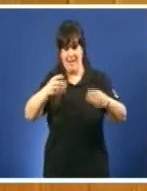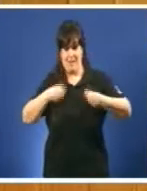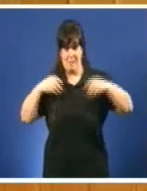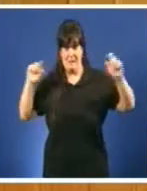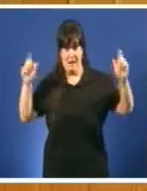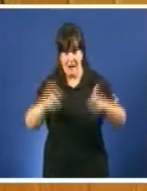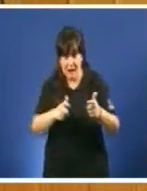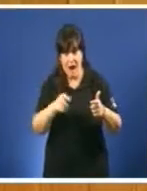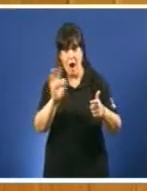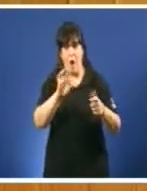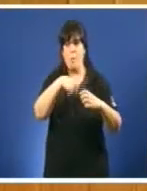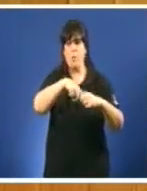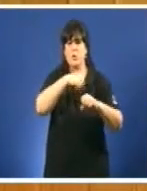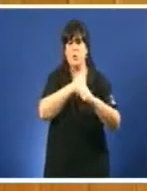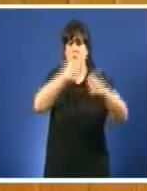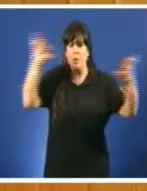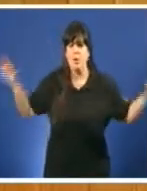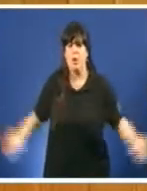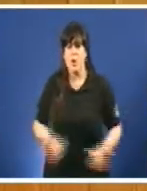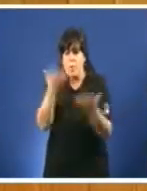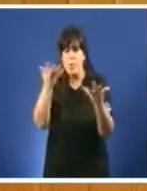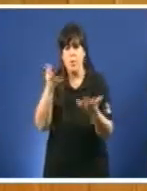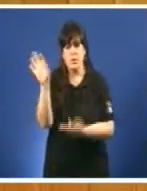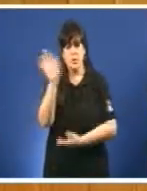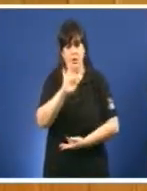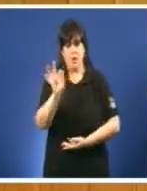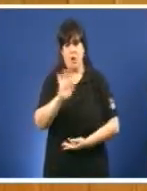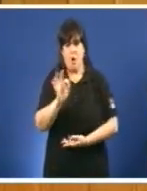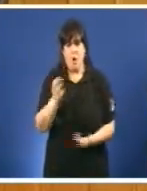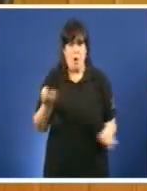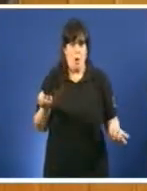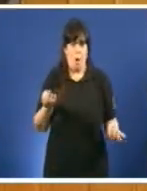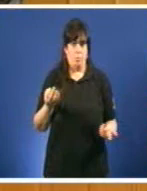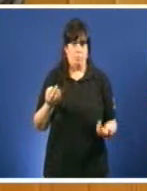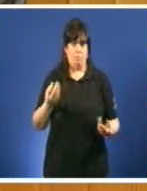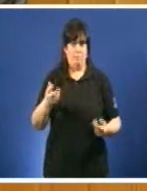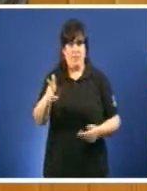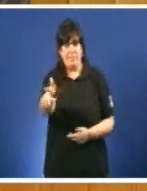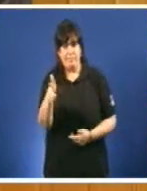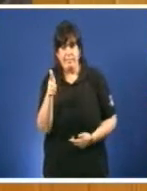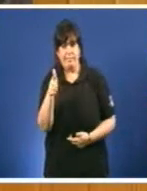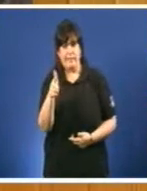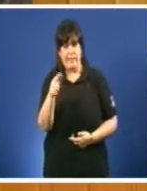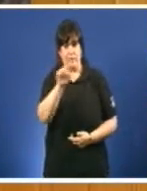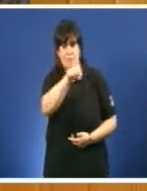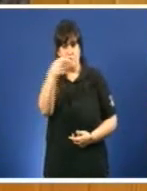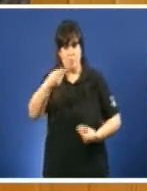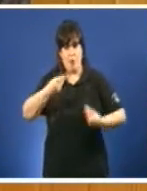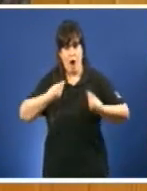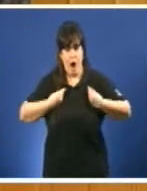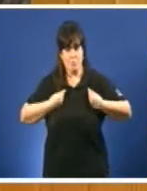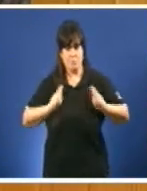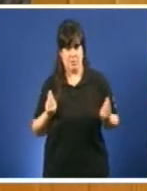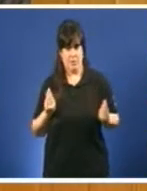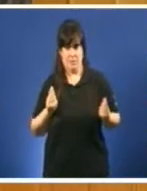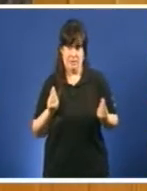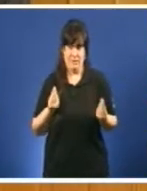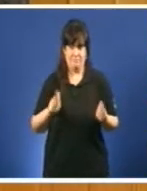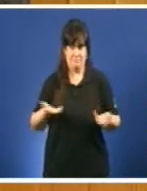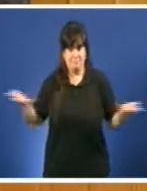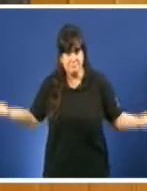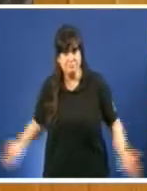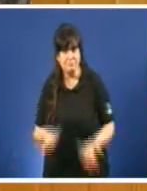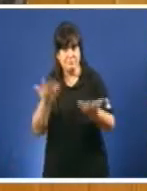creación de emprego, potencien a efectividade do dereito á vivenda ou desenvolvan outras políticas sectoriais.